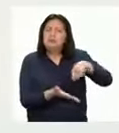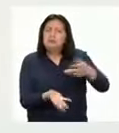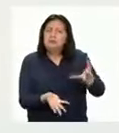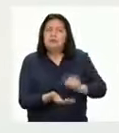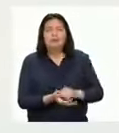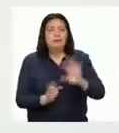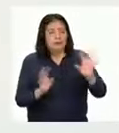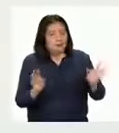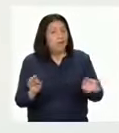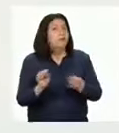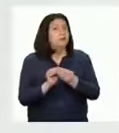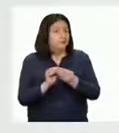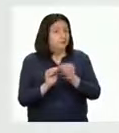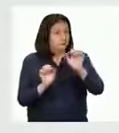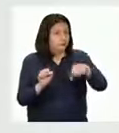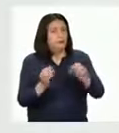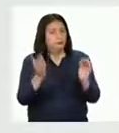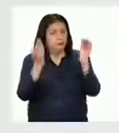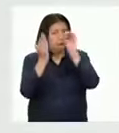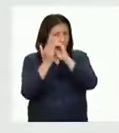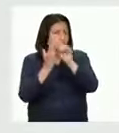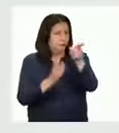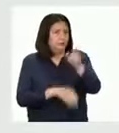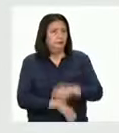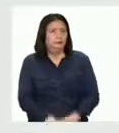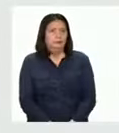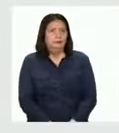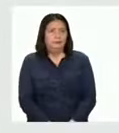Bien, agreguémosla.